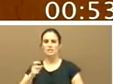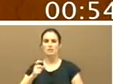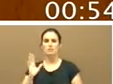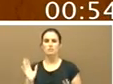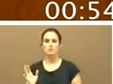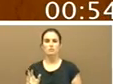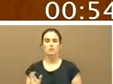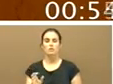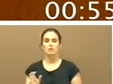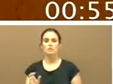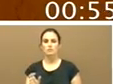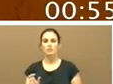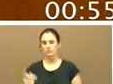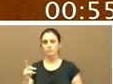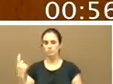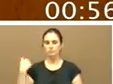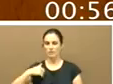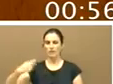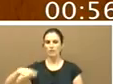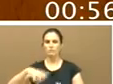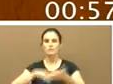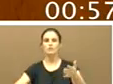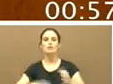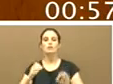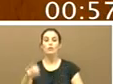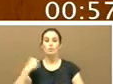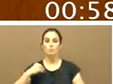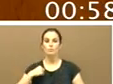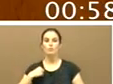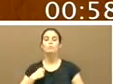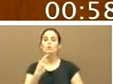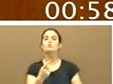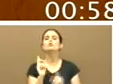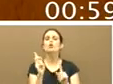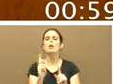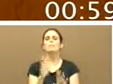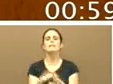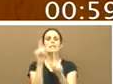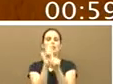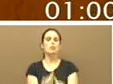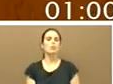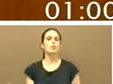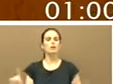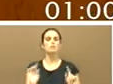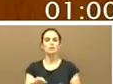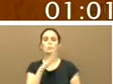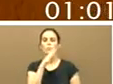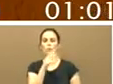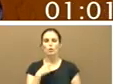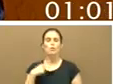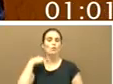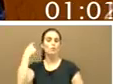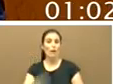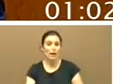conscientes de que esta ofensiva no es más que poner un tupido velo sobre los fracasos